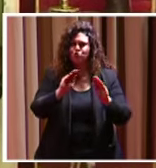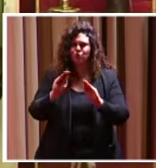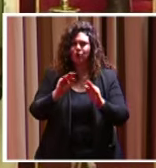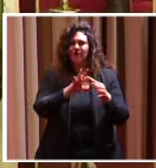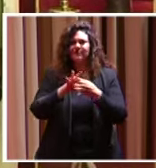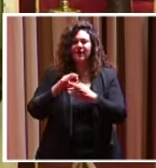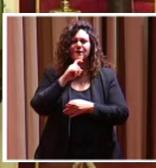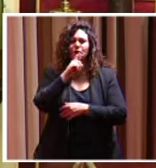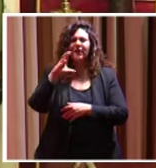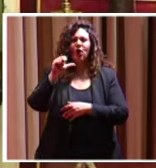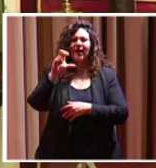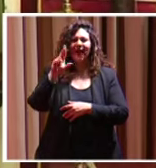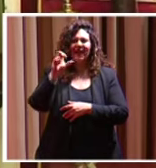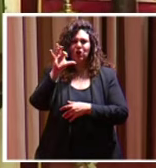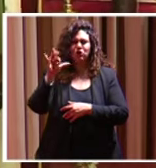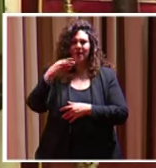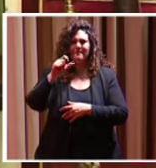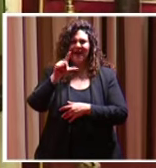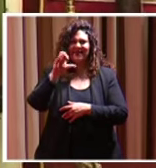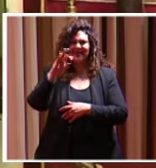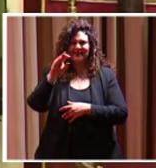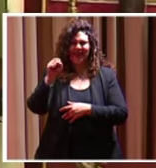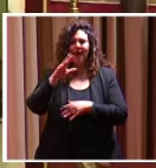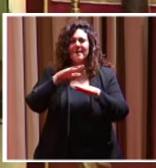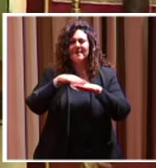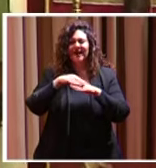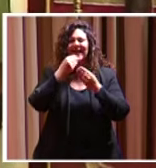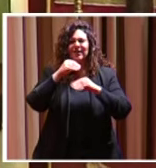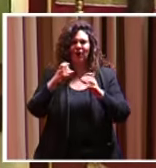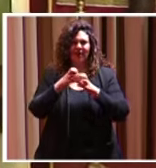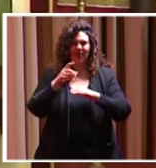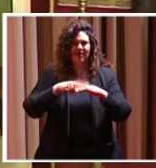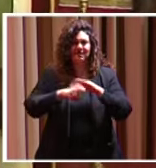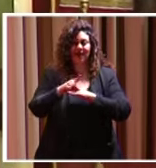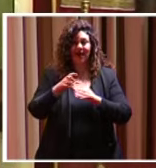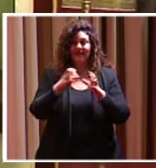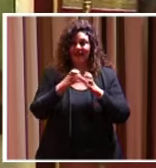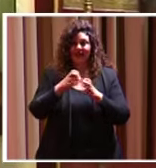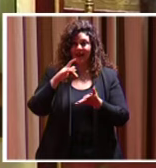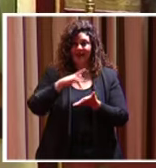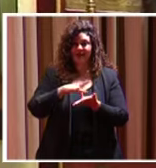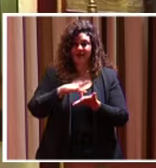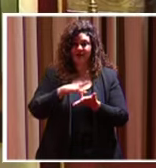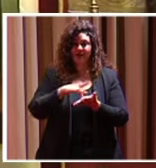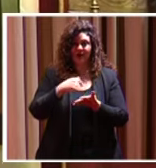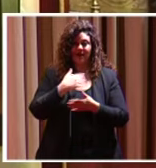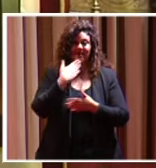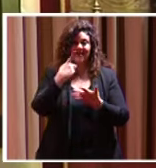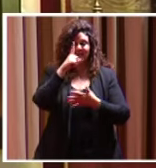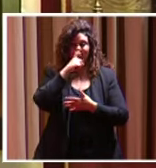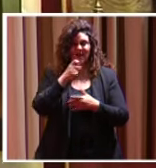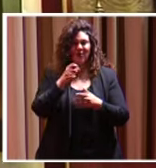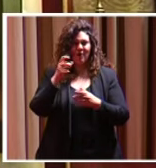la Fundación Carlos Ballesta para el desarrollo de la historia de Granada. Granada, desde que a los 6 años me pusieron interno en el Colegio de